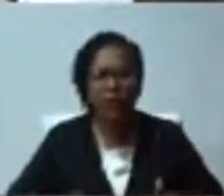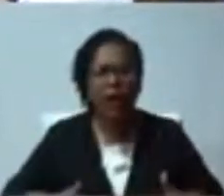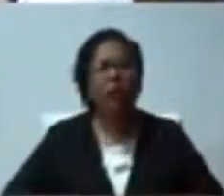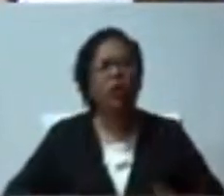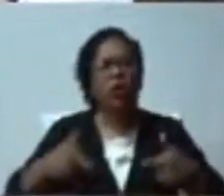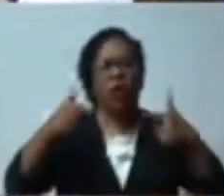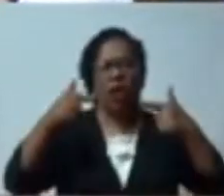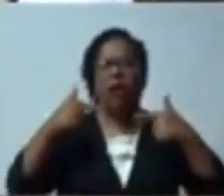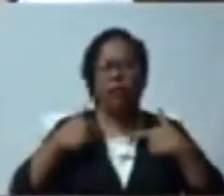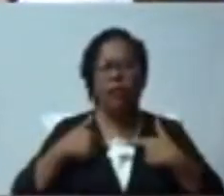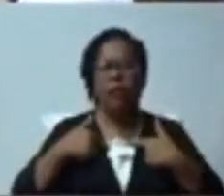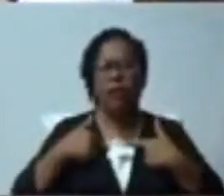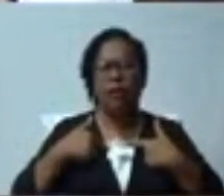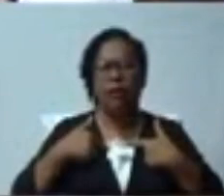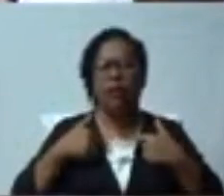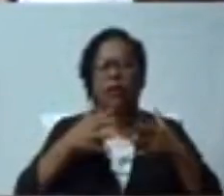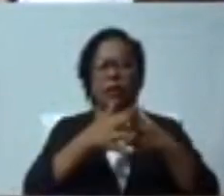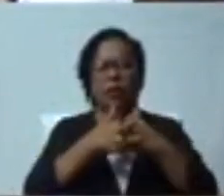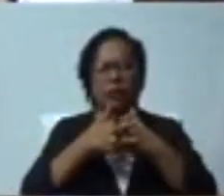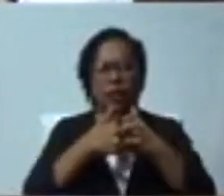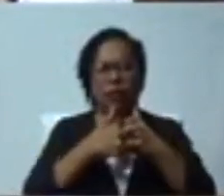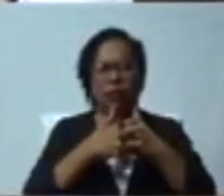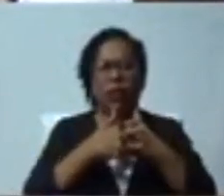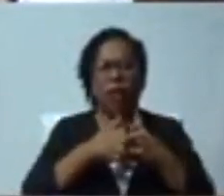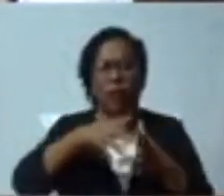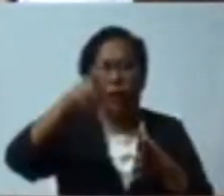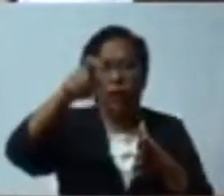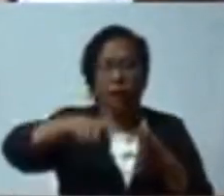conseguir un vuelo asequible.